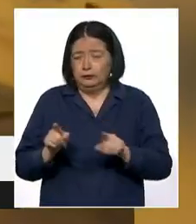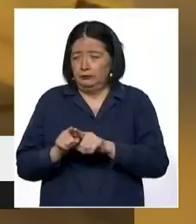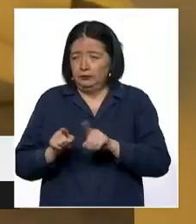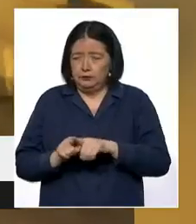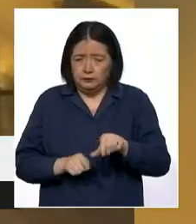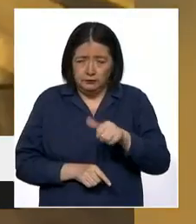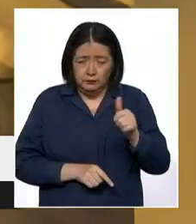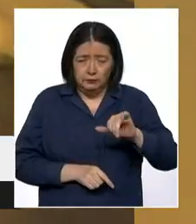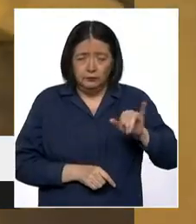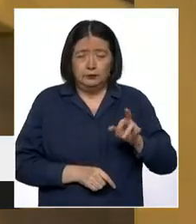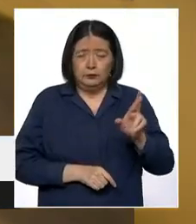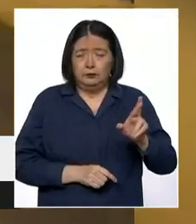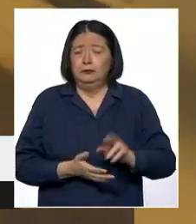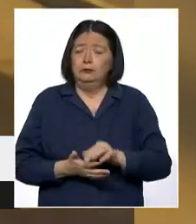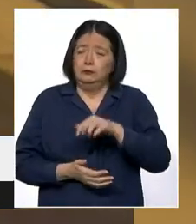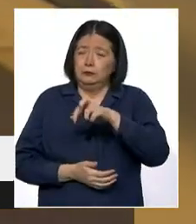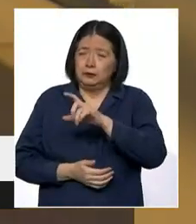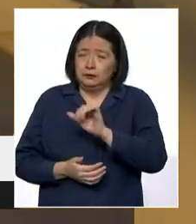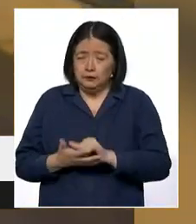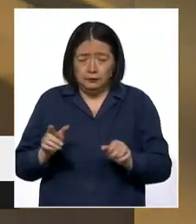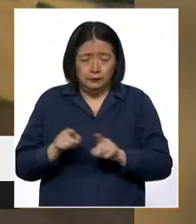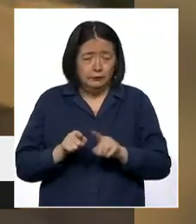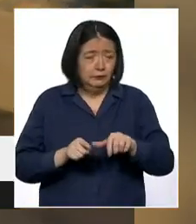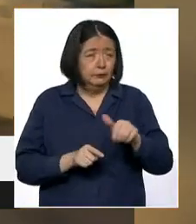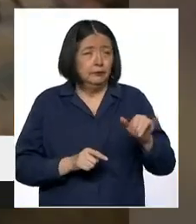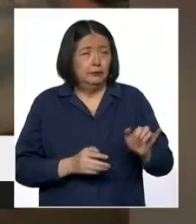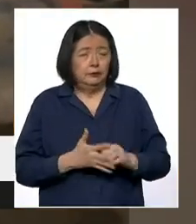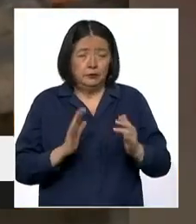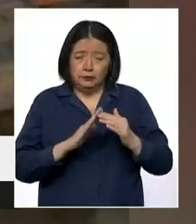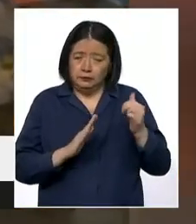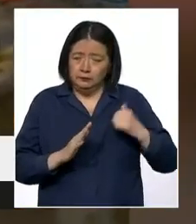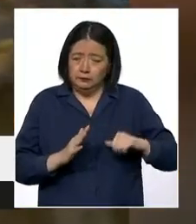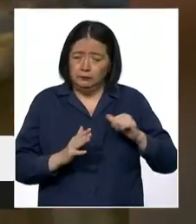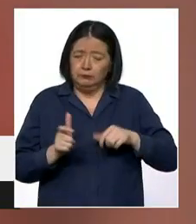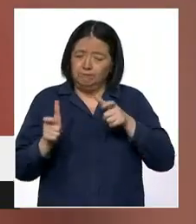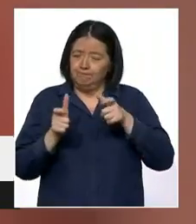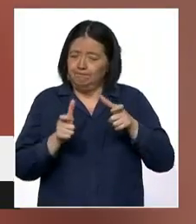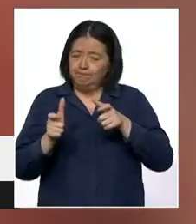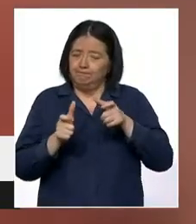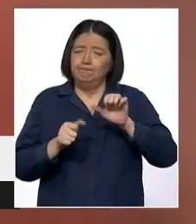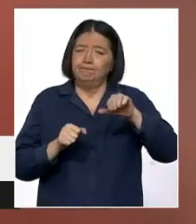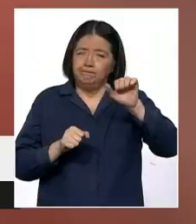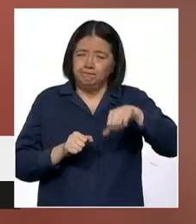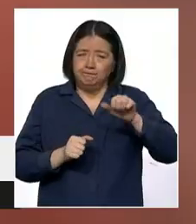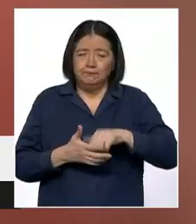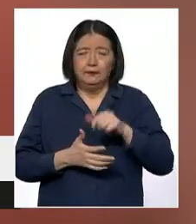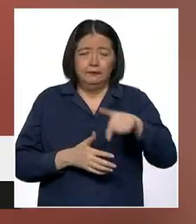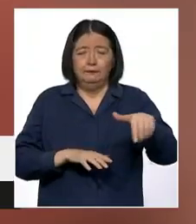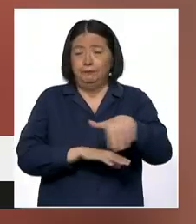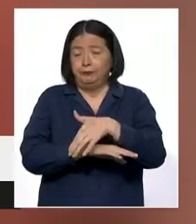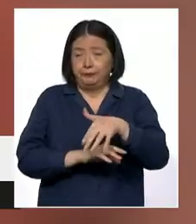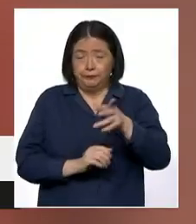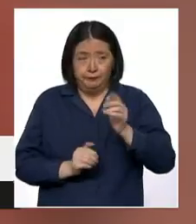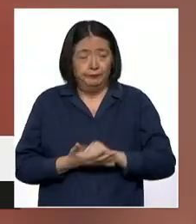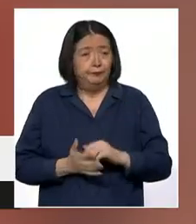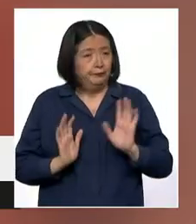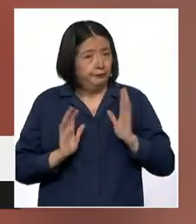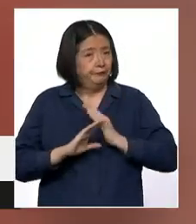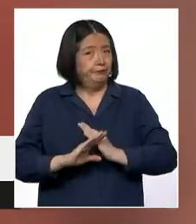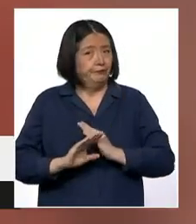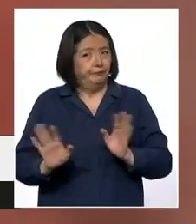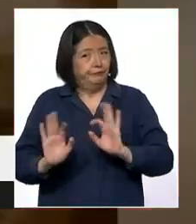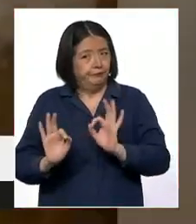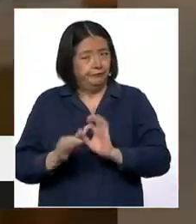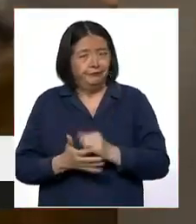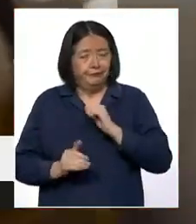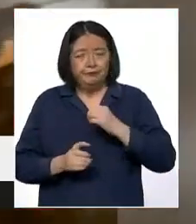como en el Jirón Paracas, y así como también en el Jirón Los Linderos. La municipalidad está ejerciendo bastante control en estos, en estas calles, para evitar que estos